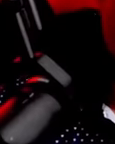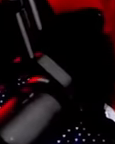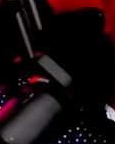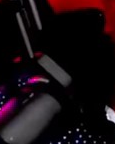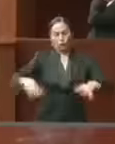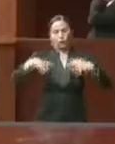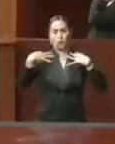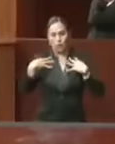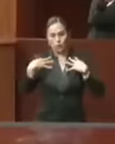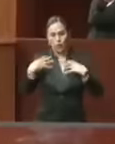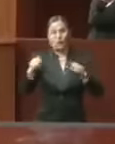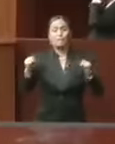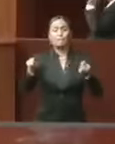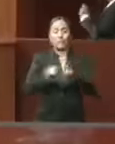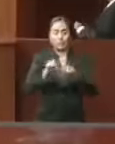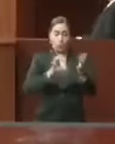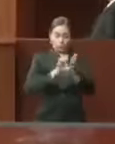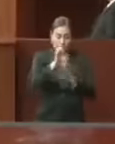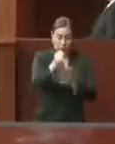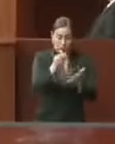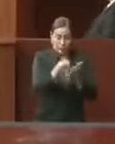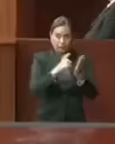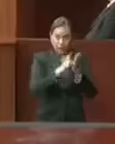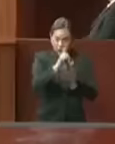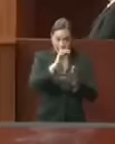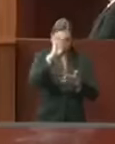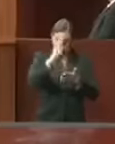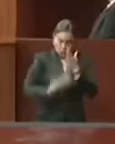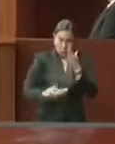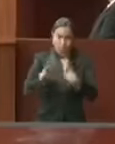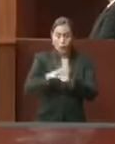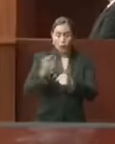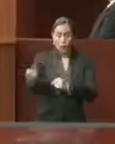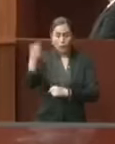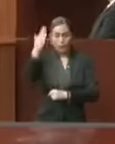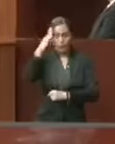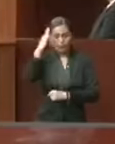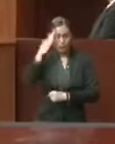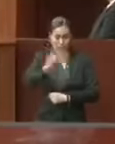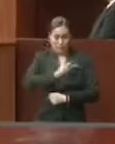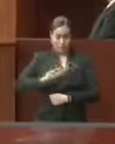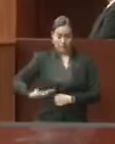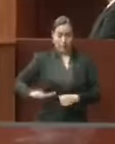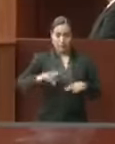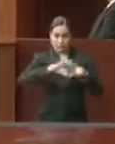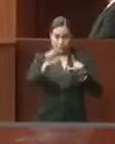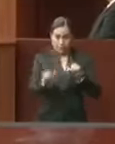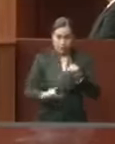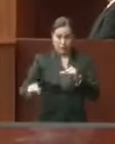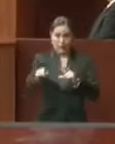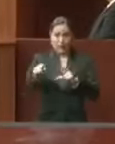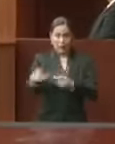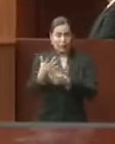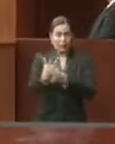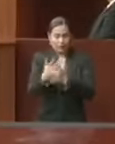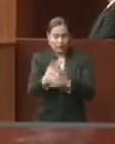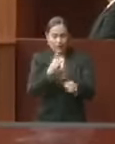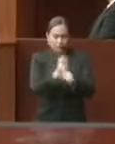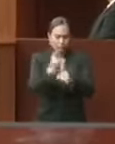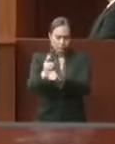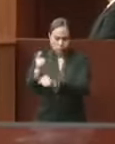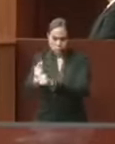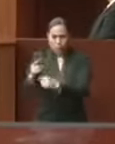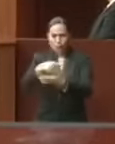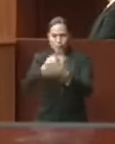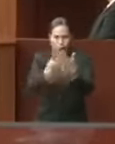vulneración a los principios constitucionales porque el titular del ejecutivo Federal no identificó acciones logros o programas